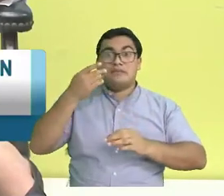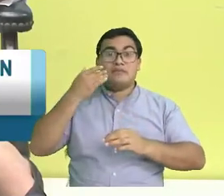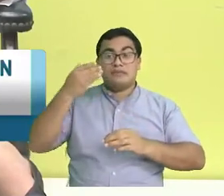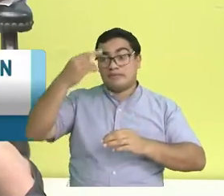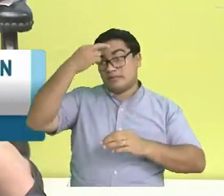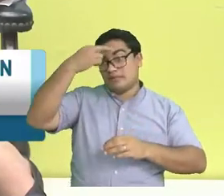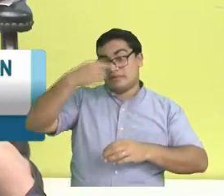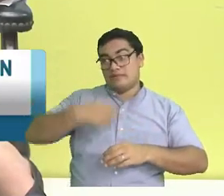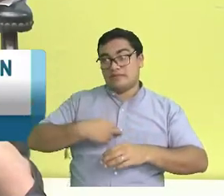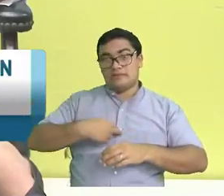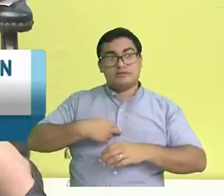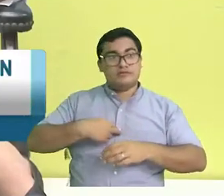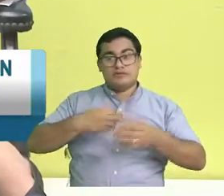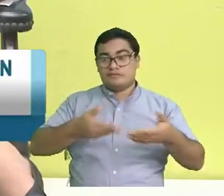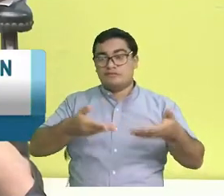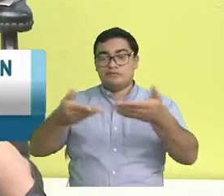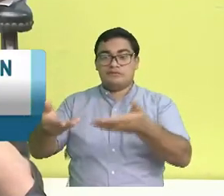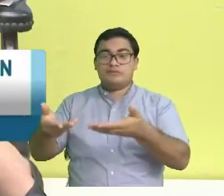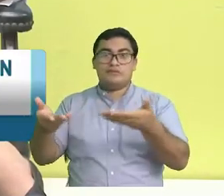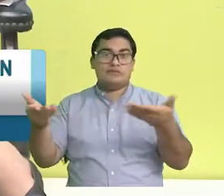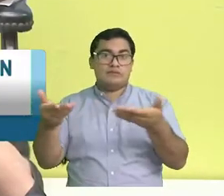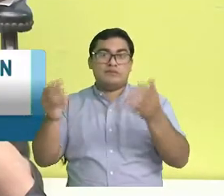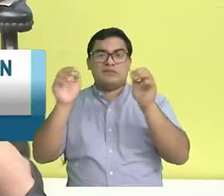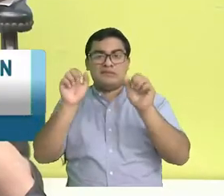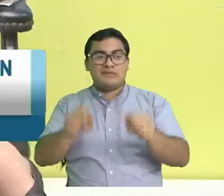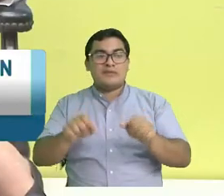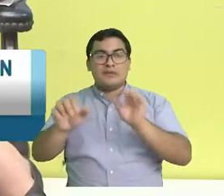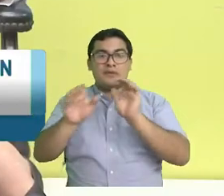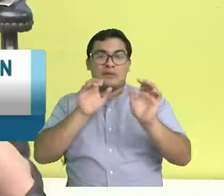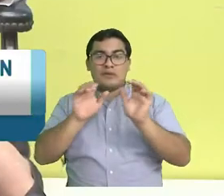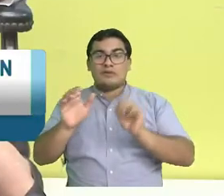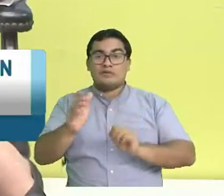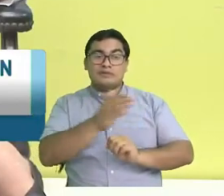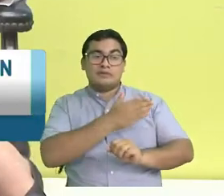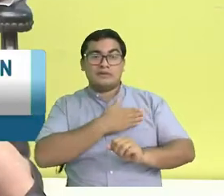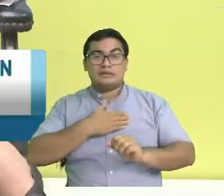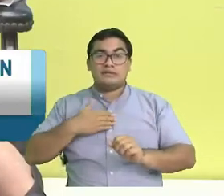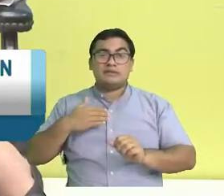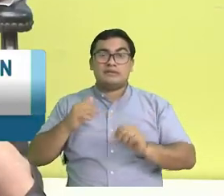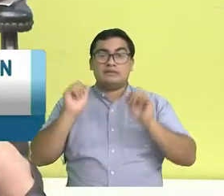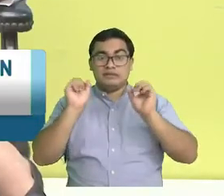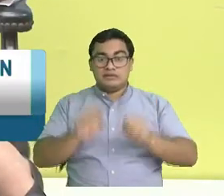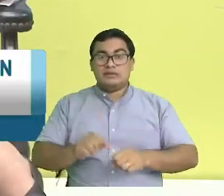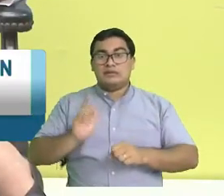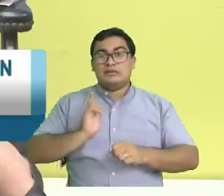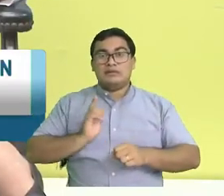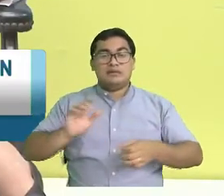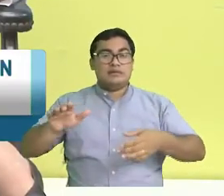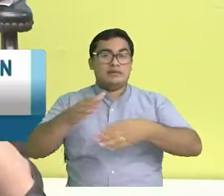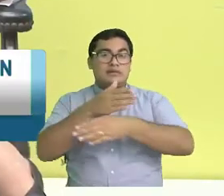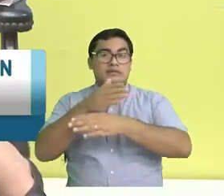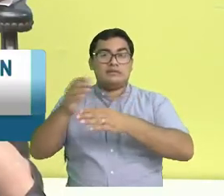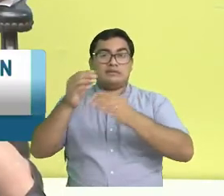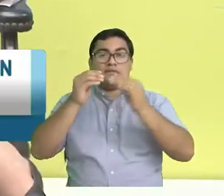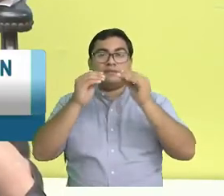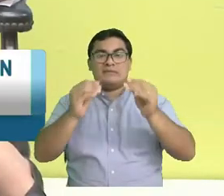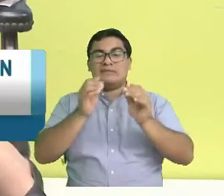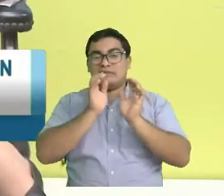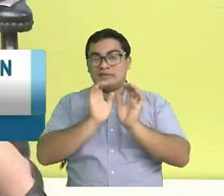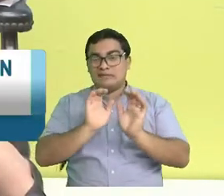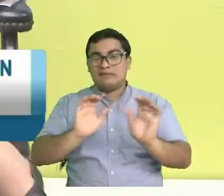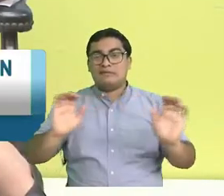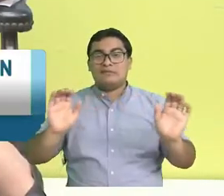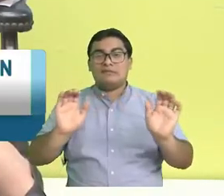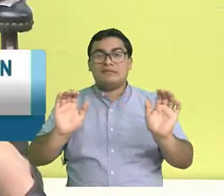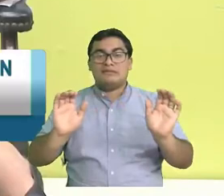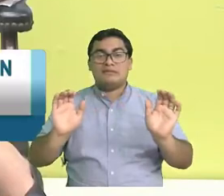moderna y los dispositivos electrónicos sirven para que nos comuniquemos mejor y para tener diferentes medios de educación en los niños. Para eso deberían